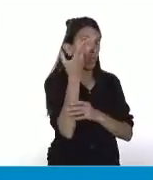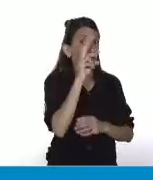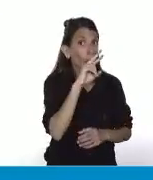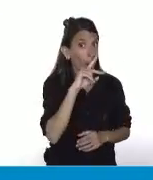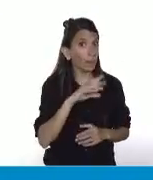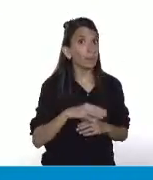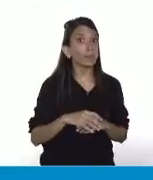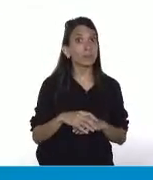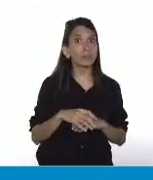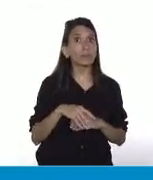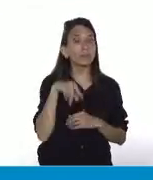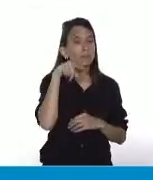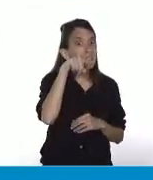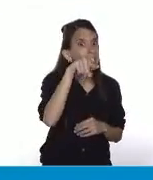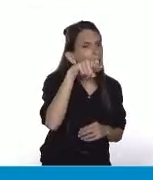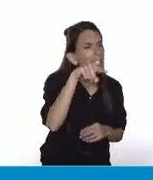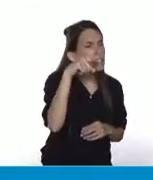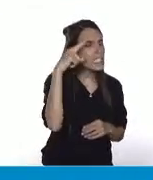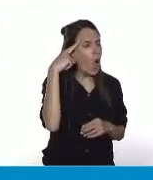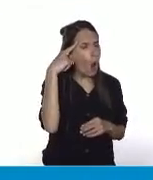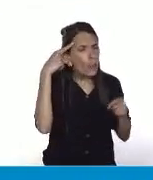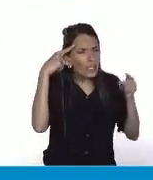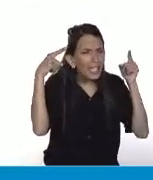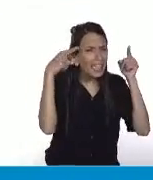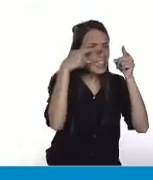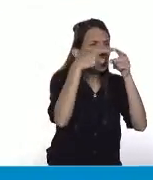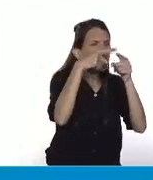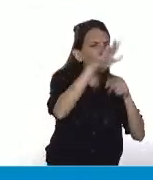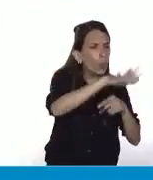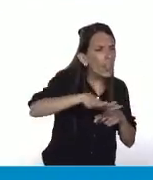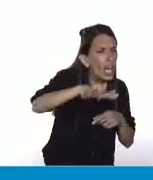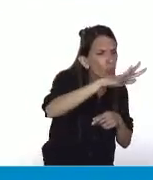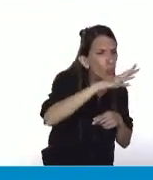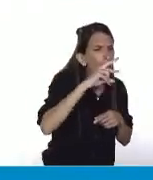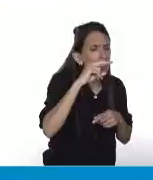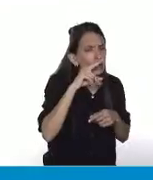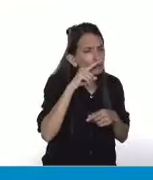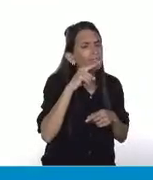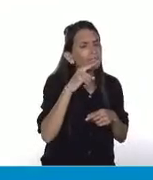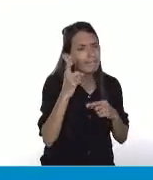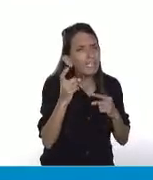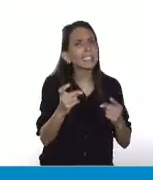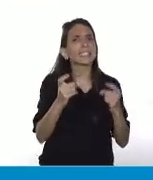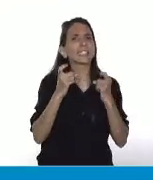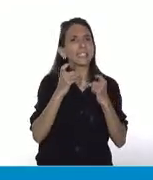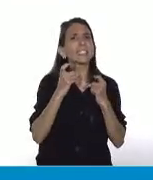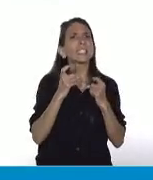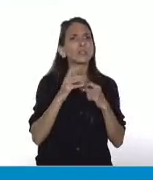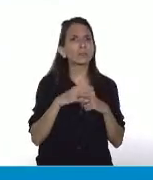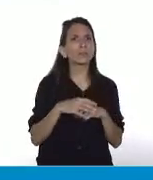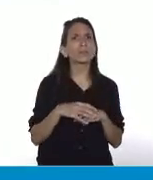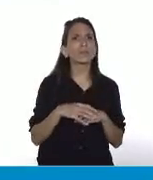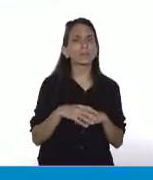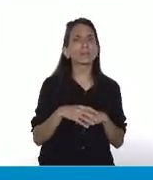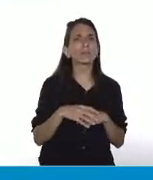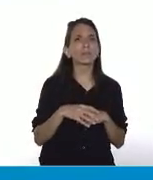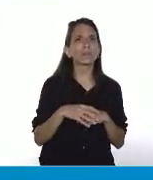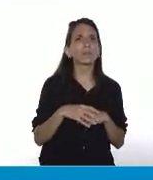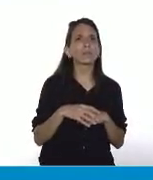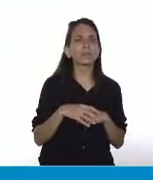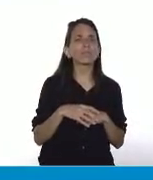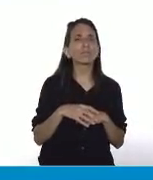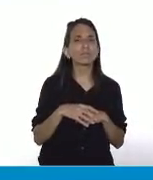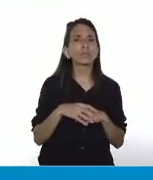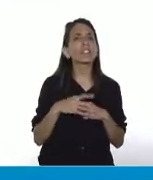de capitalidad, creo que es necesario que nosotros demos respuesta